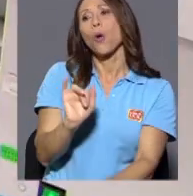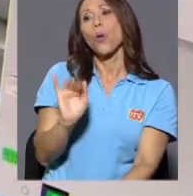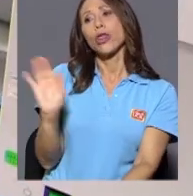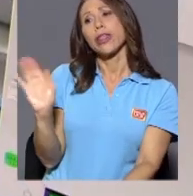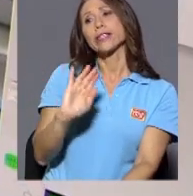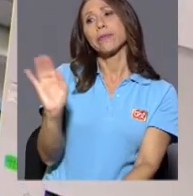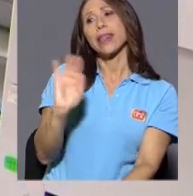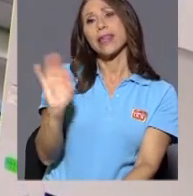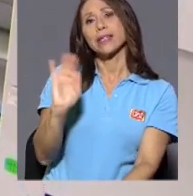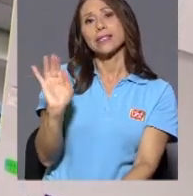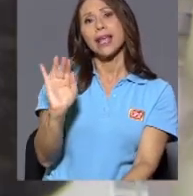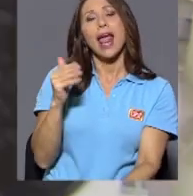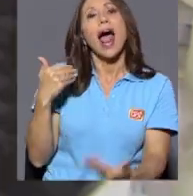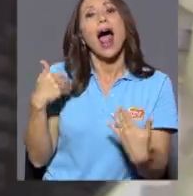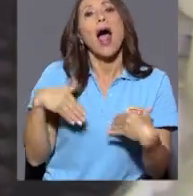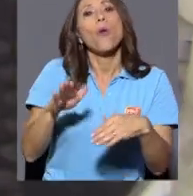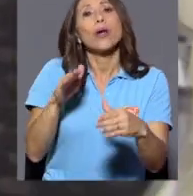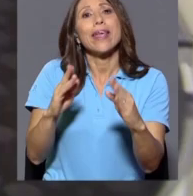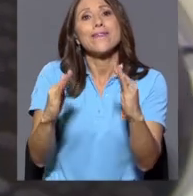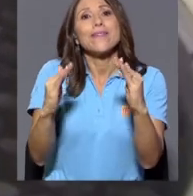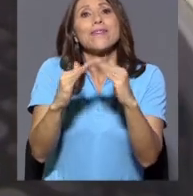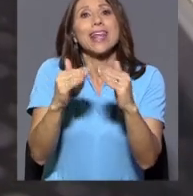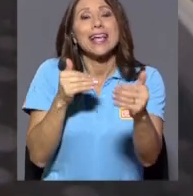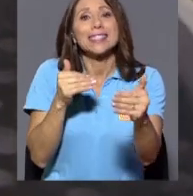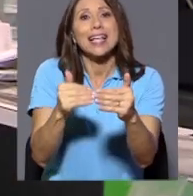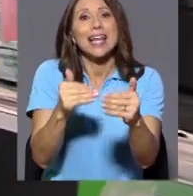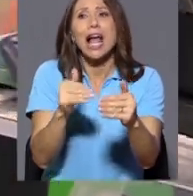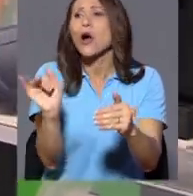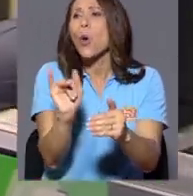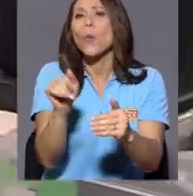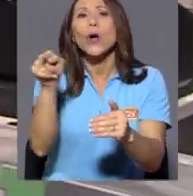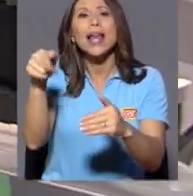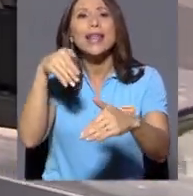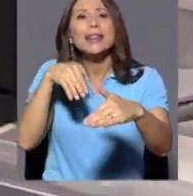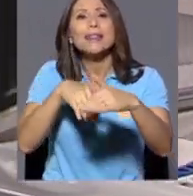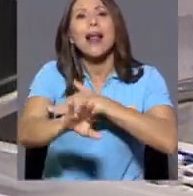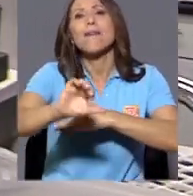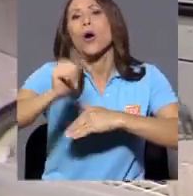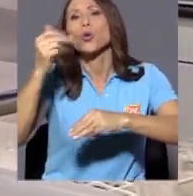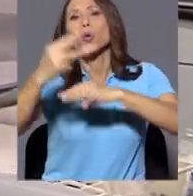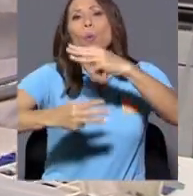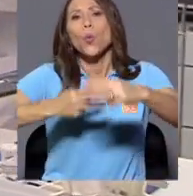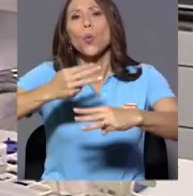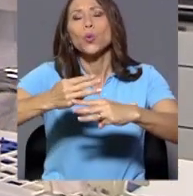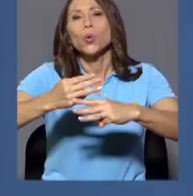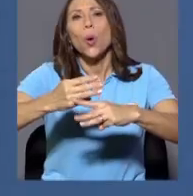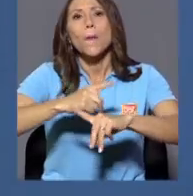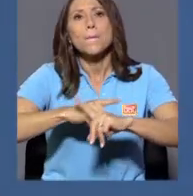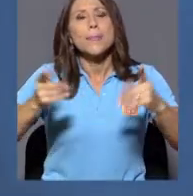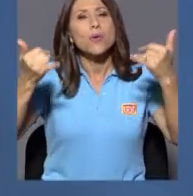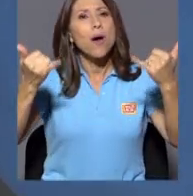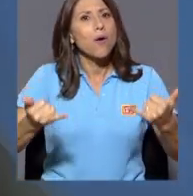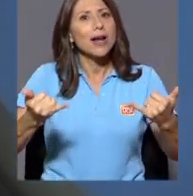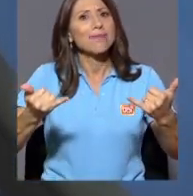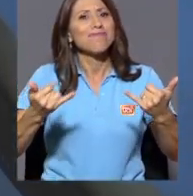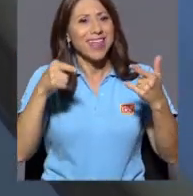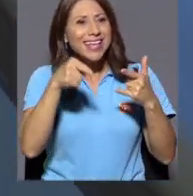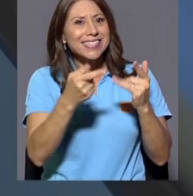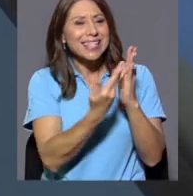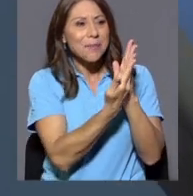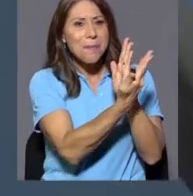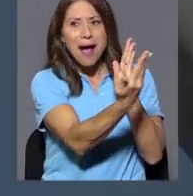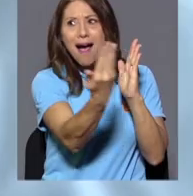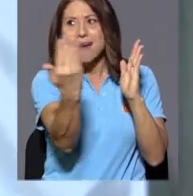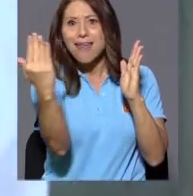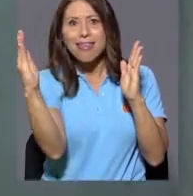aunque él viviera en cerca y que entraba en otro mundo las universidades fueron derrumbando